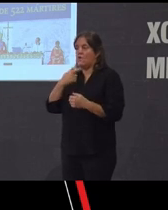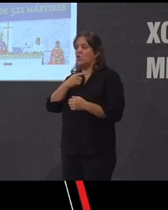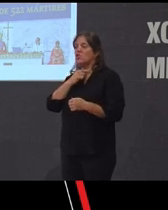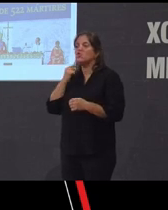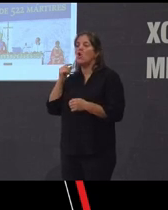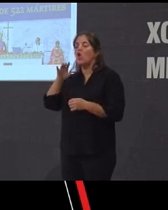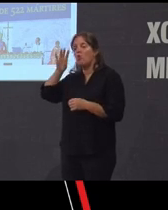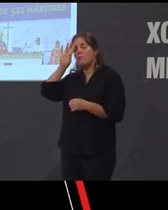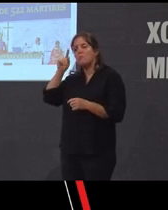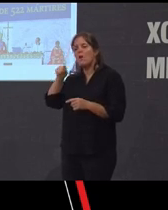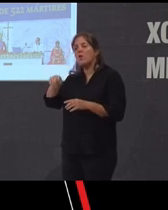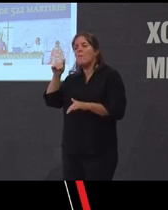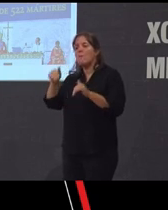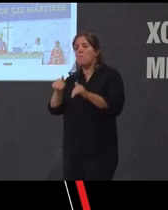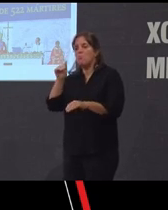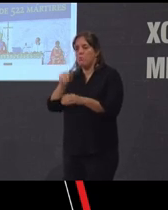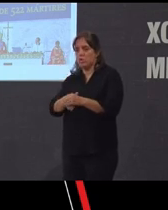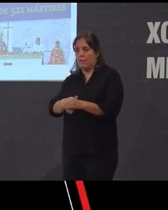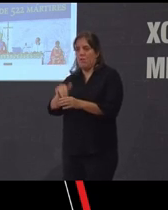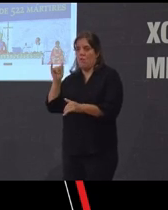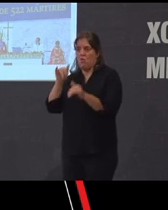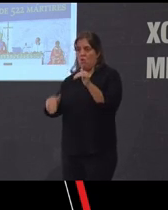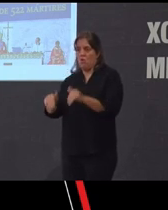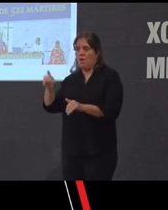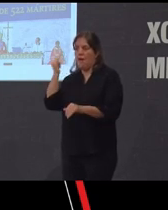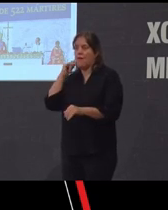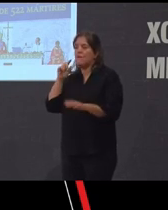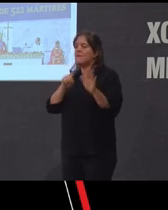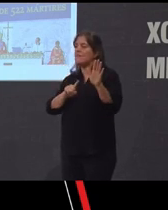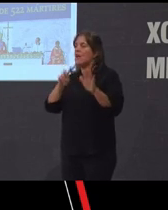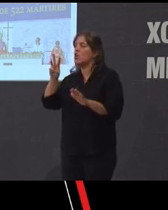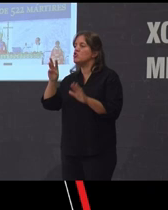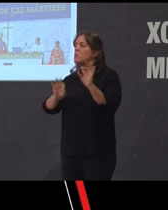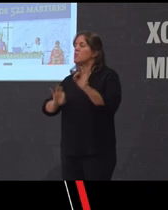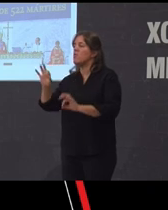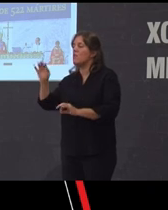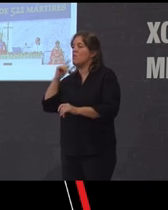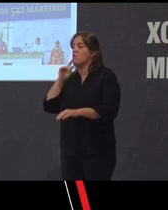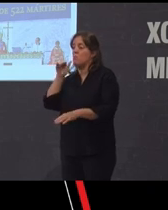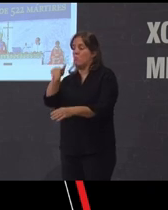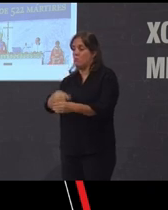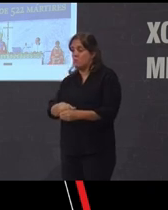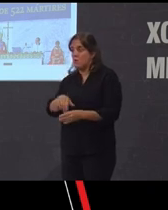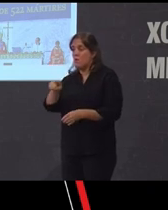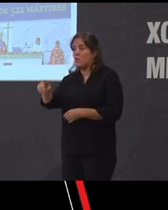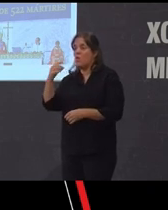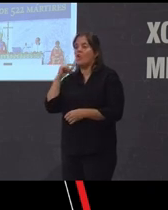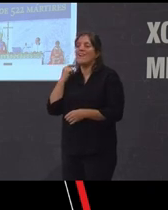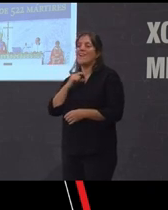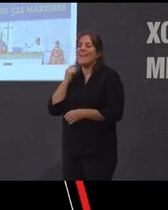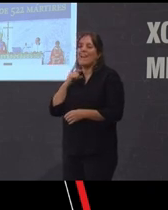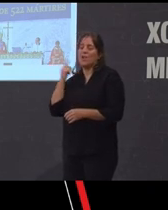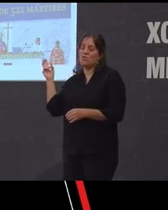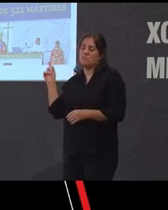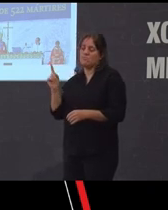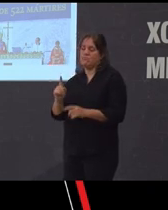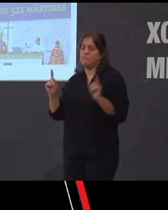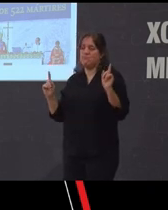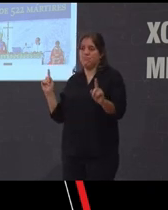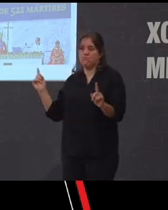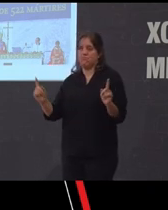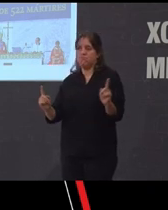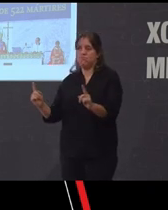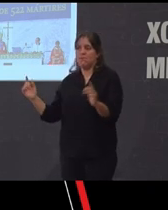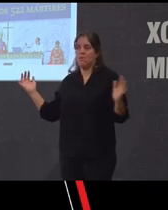71, hai unha votación e o 68% dos clérigos ali presentes que son